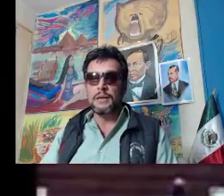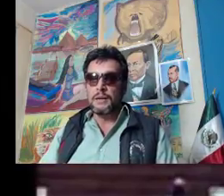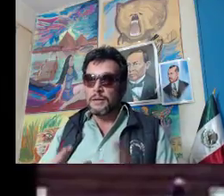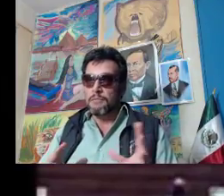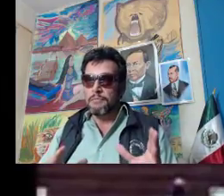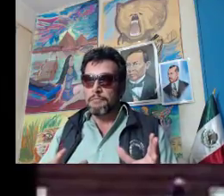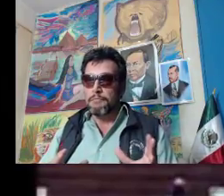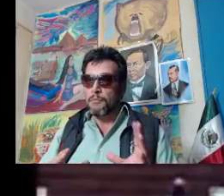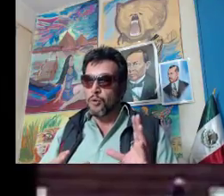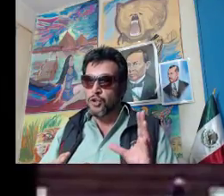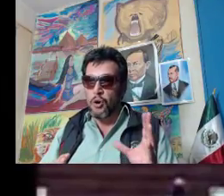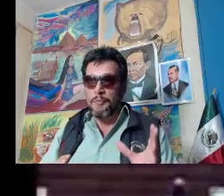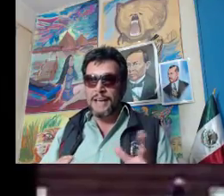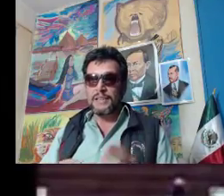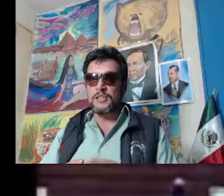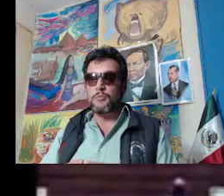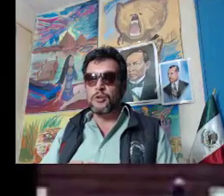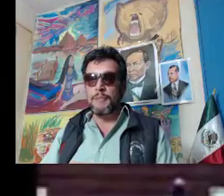serias,